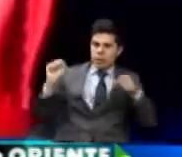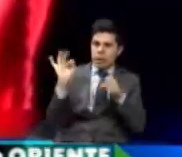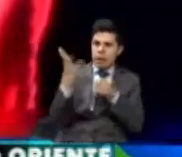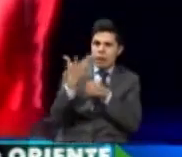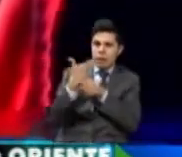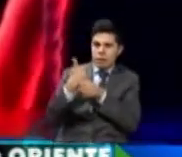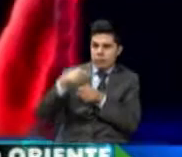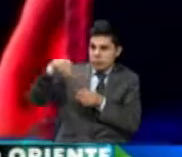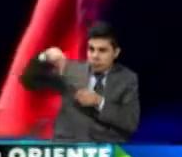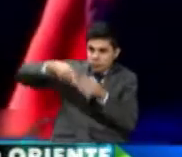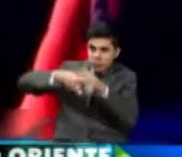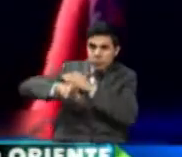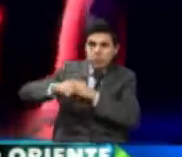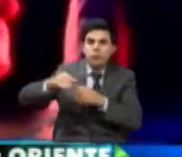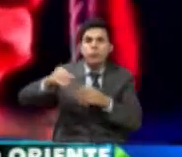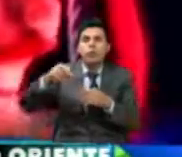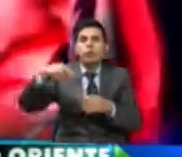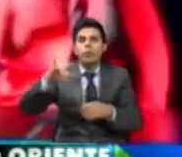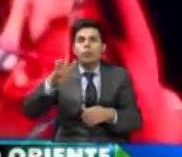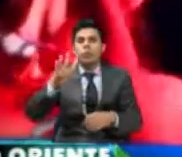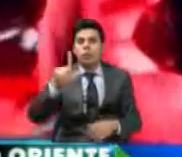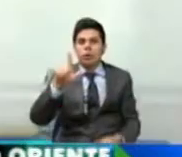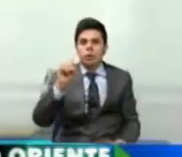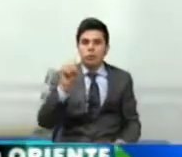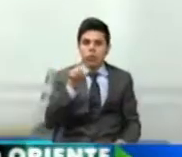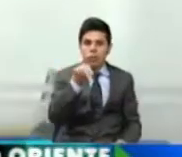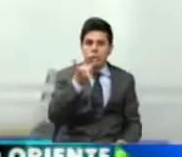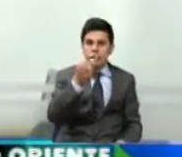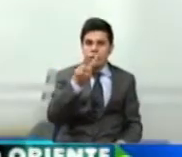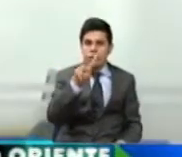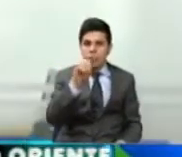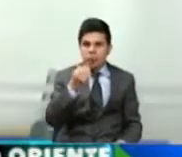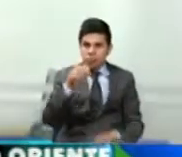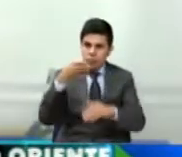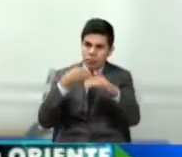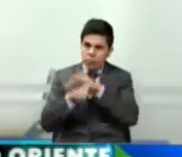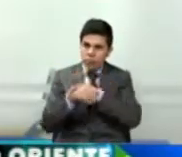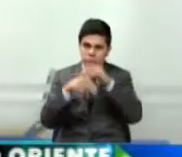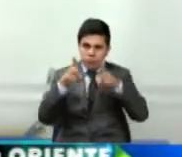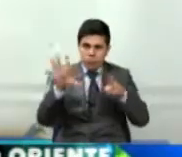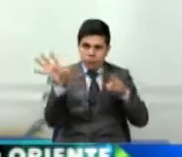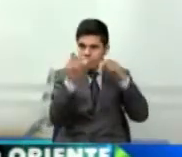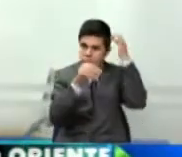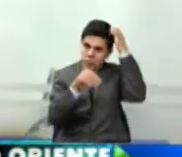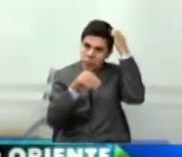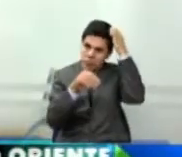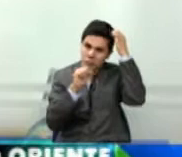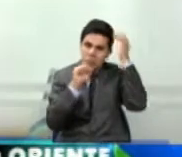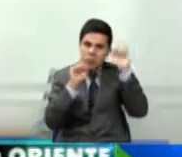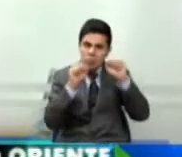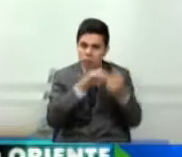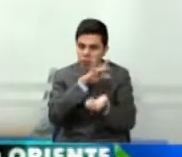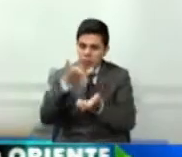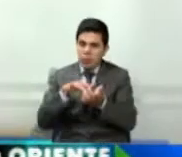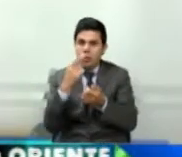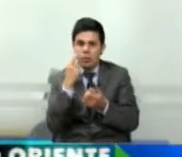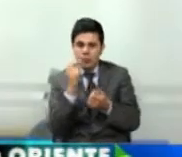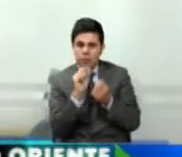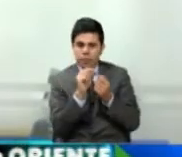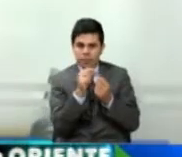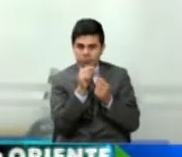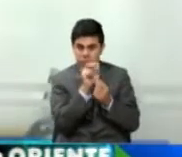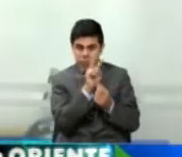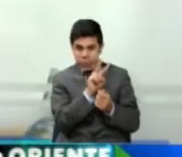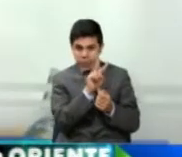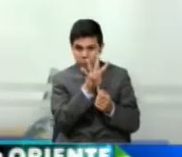Tablas, ubicadas en el sector de Pueblo Nuevo. Invitamos a toda la comunidad de Barranca Bermeja que nos acompañe del 24 al 29 a